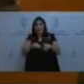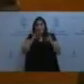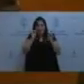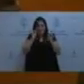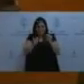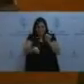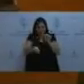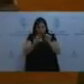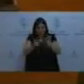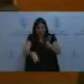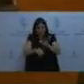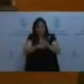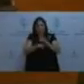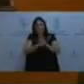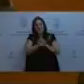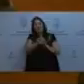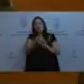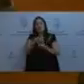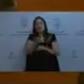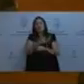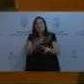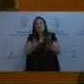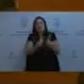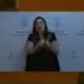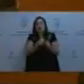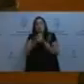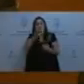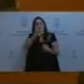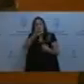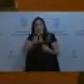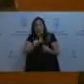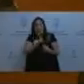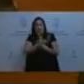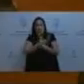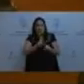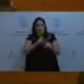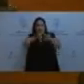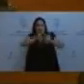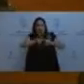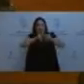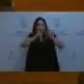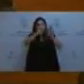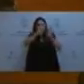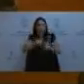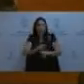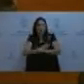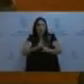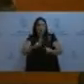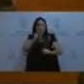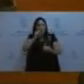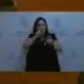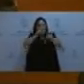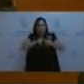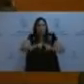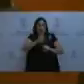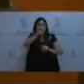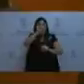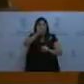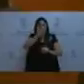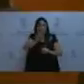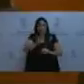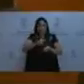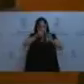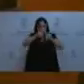informar del importe de las deudas contraídas con el ERA, siguen sin auditar las cuentas, siguen sin realizar inspecciones quincenales en todas